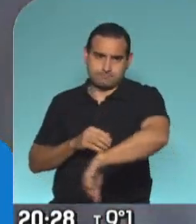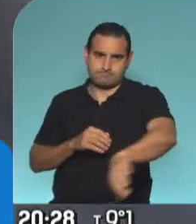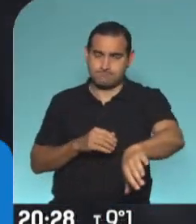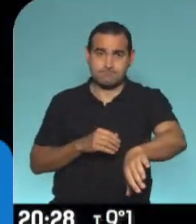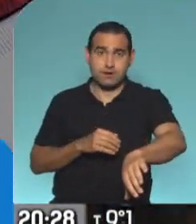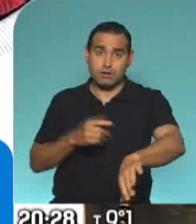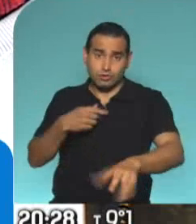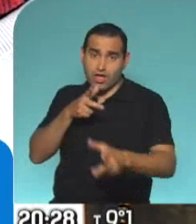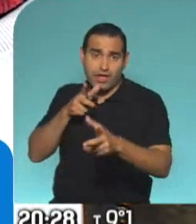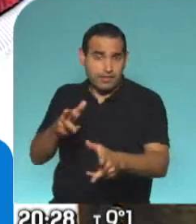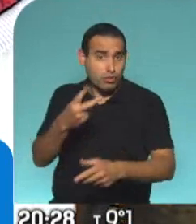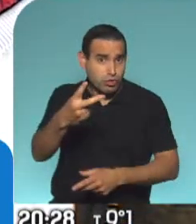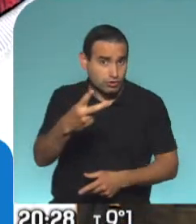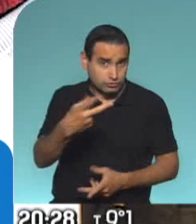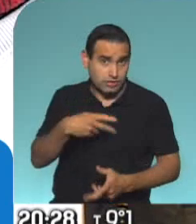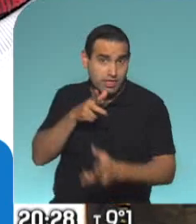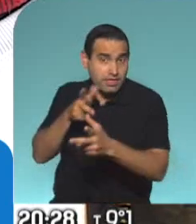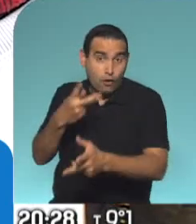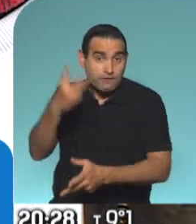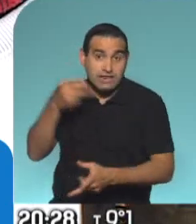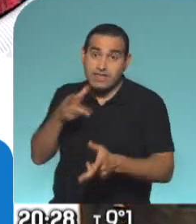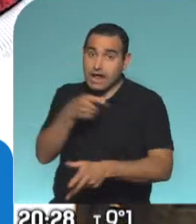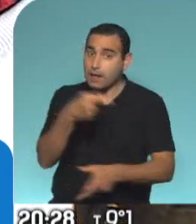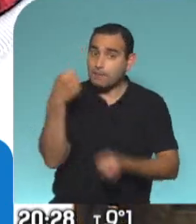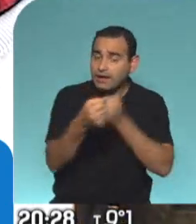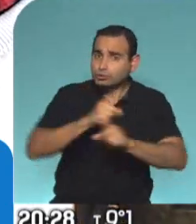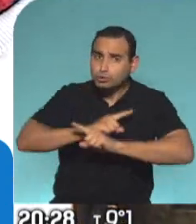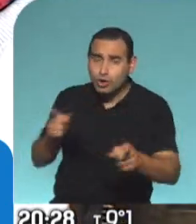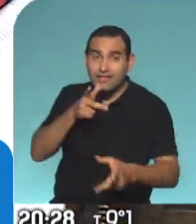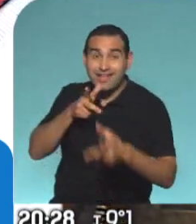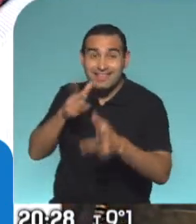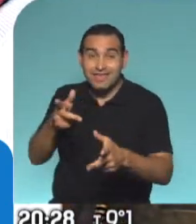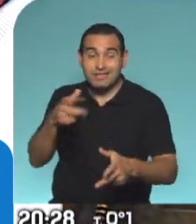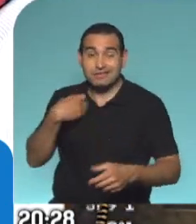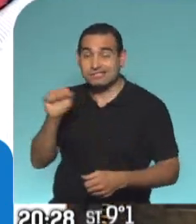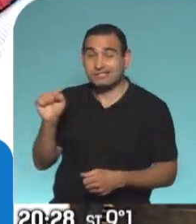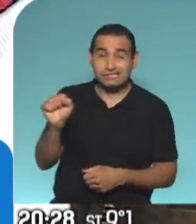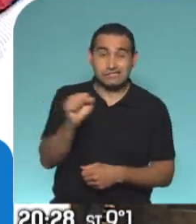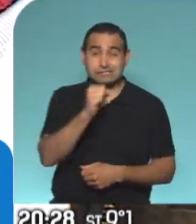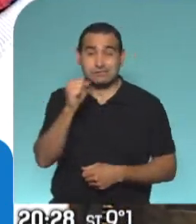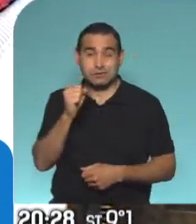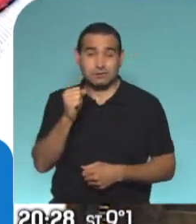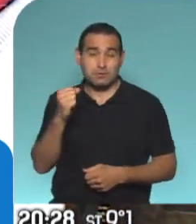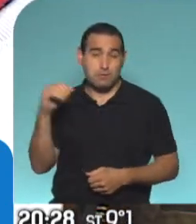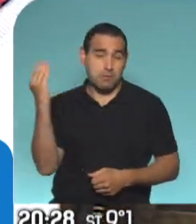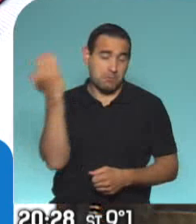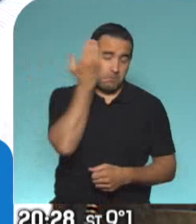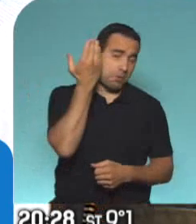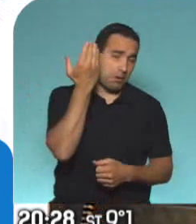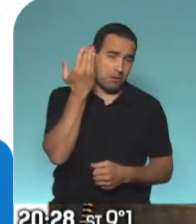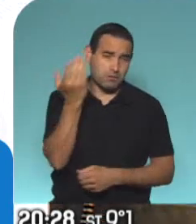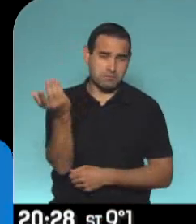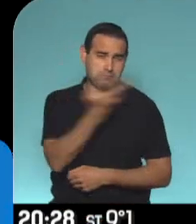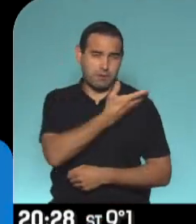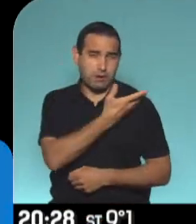Lo alejé y les dije 2 veces, a él no le peguen, a él no le peguen, y cuando me giro recibo un impacto acá y en el